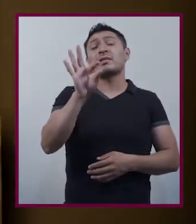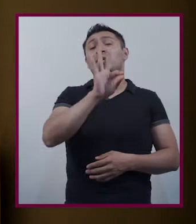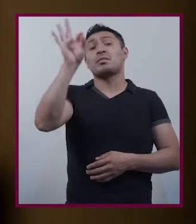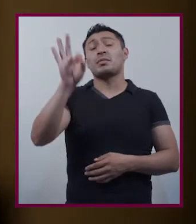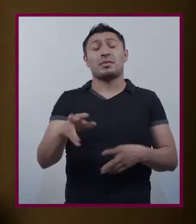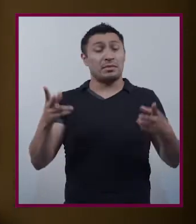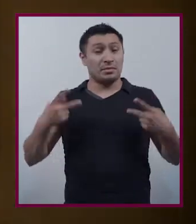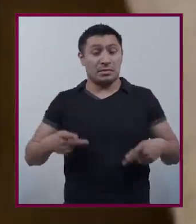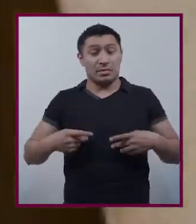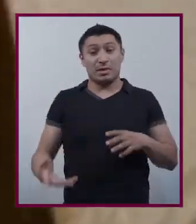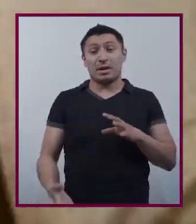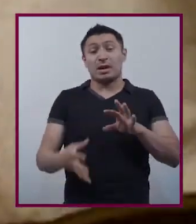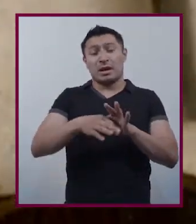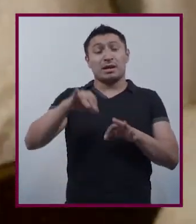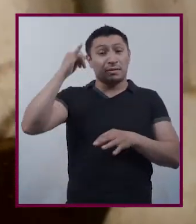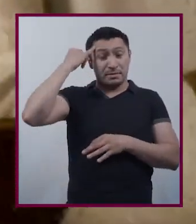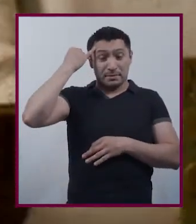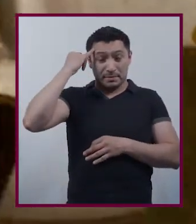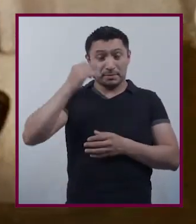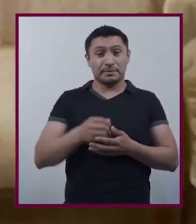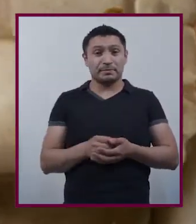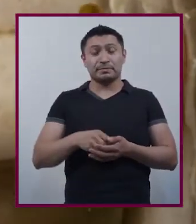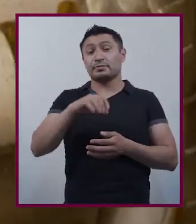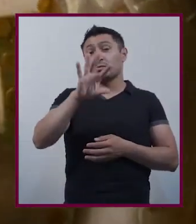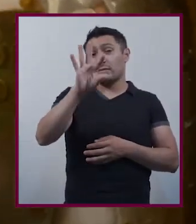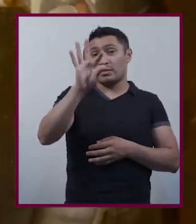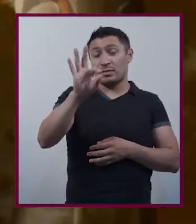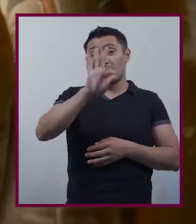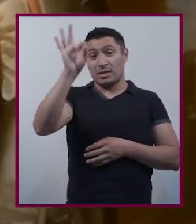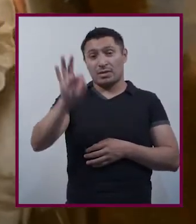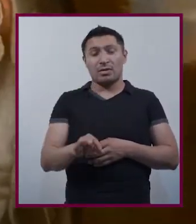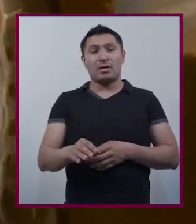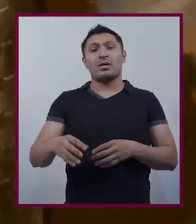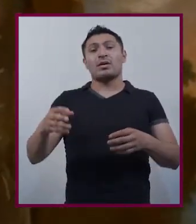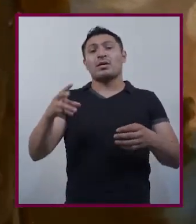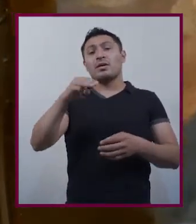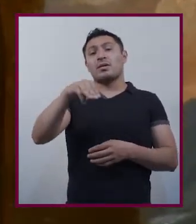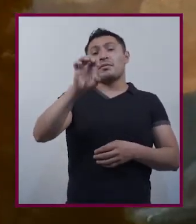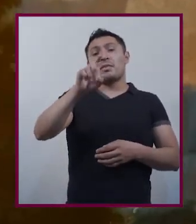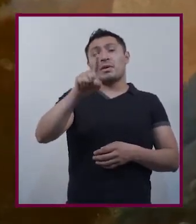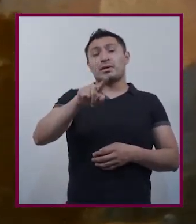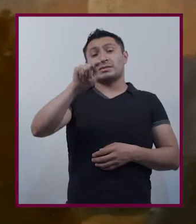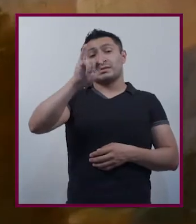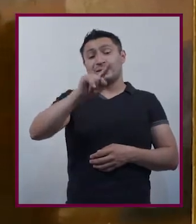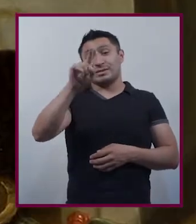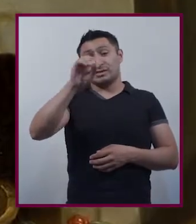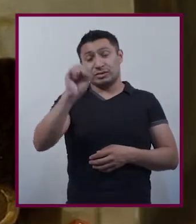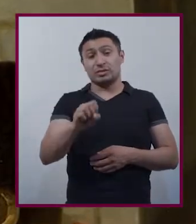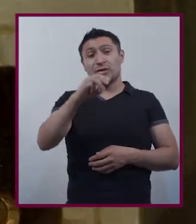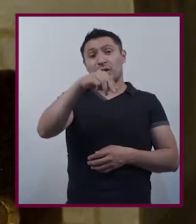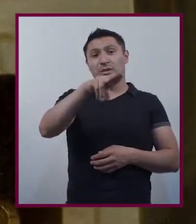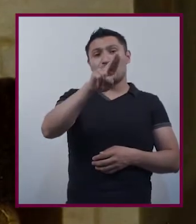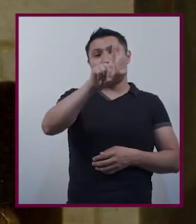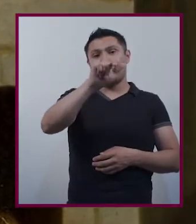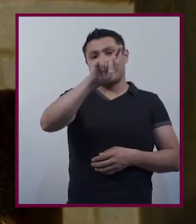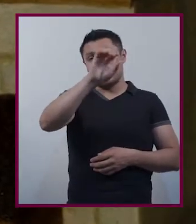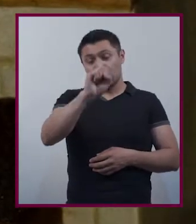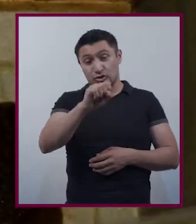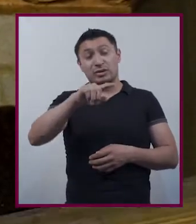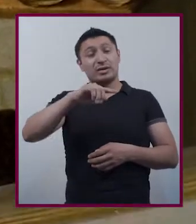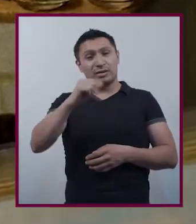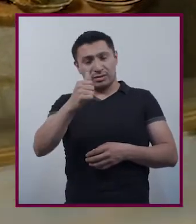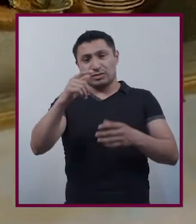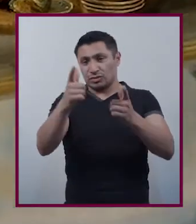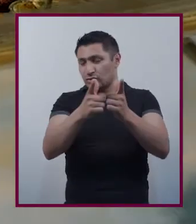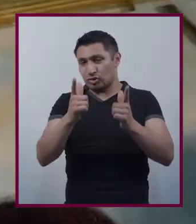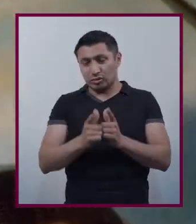estaba constituida por indígenas, otro 40% por mestizos, mulatos y castas intermedias, y